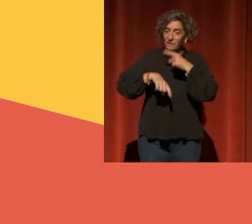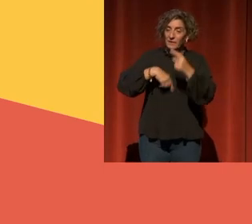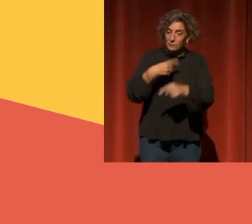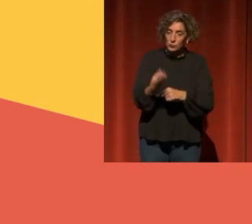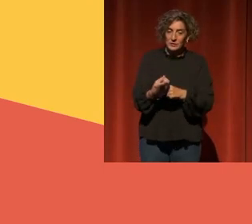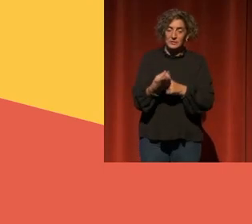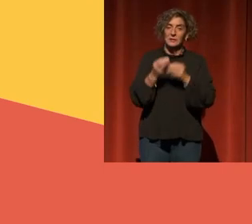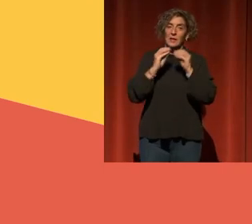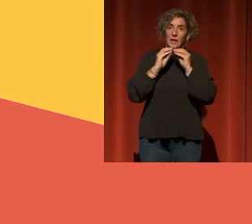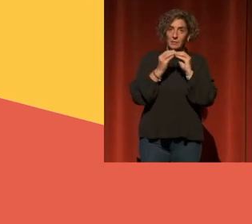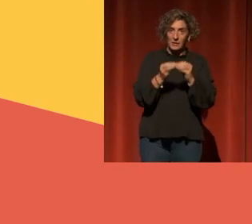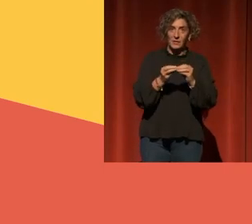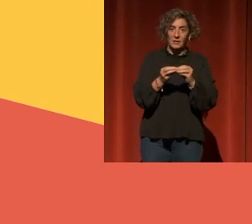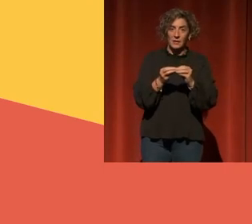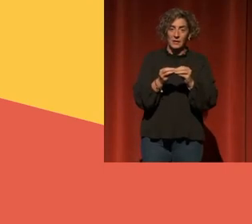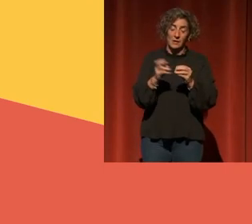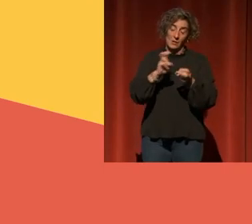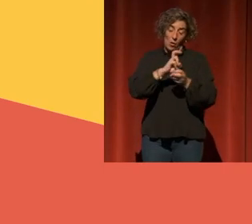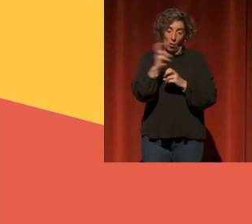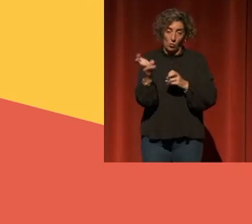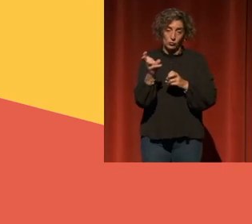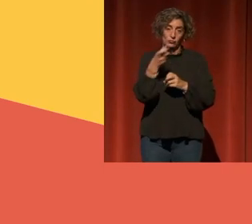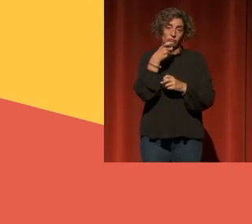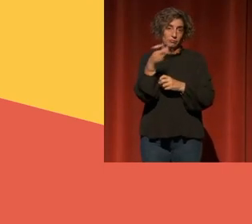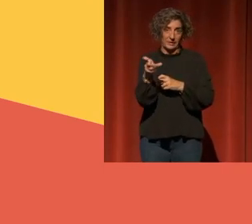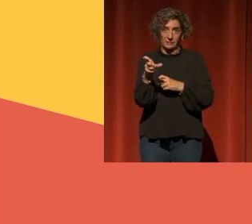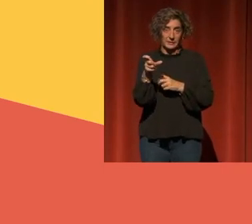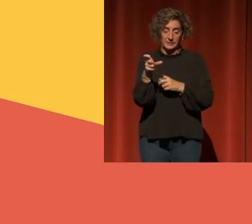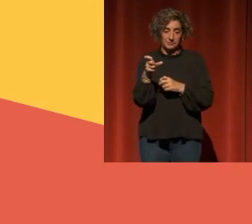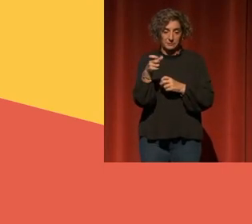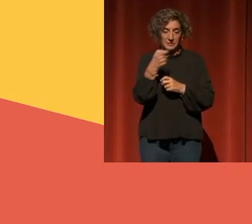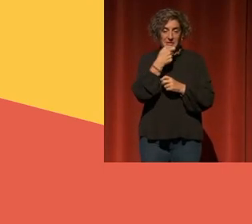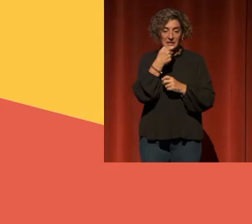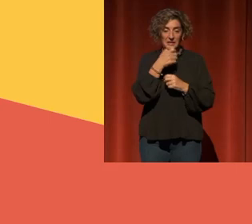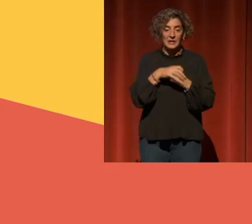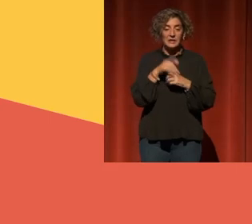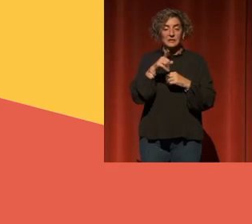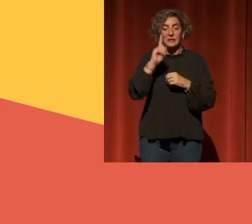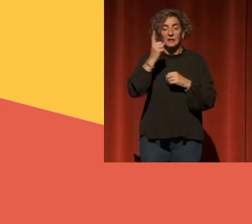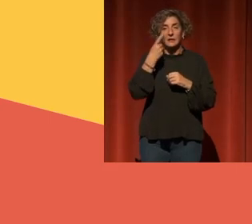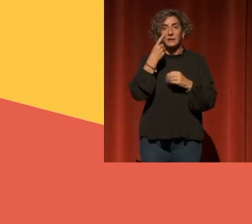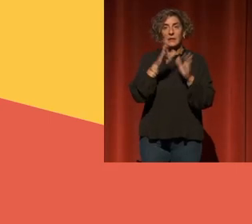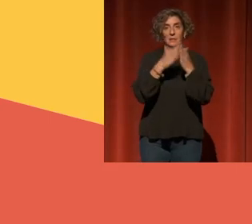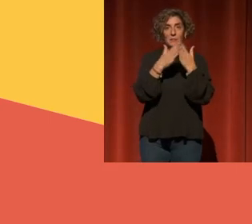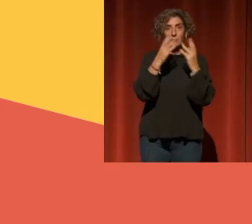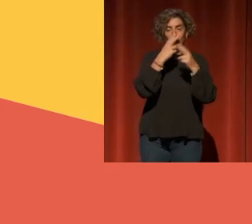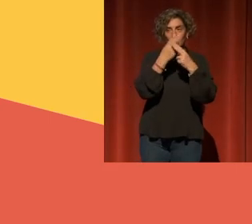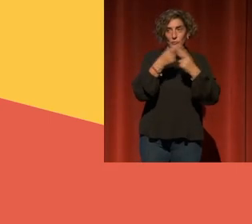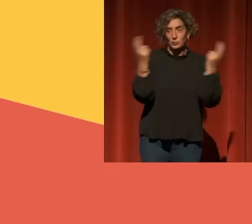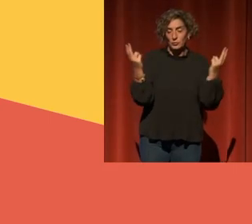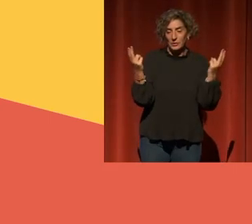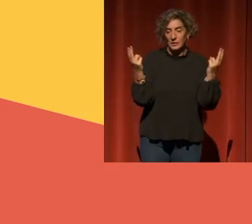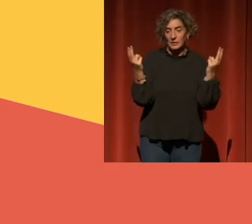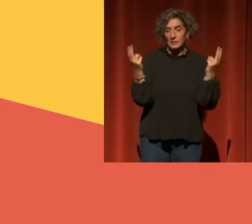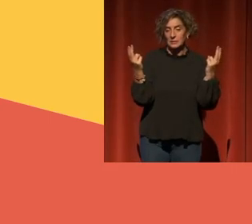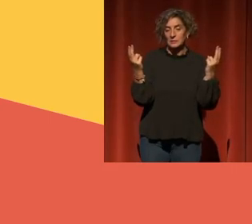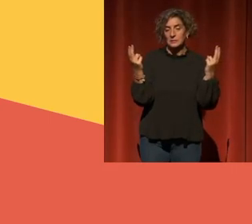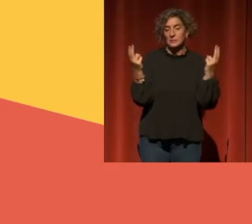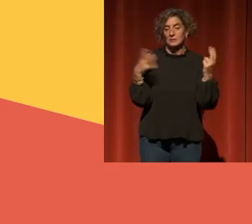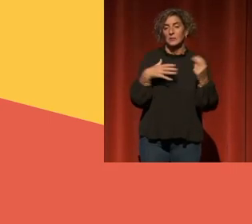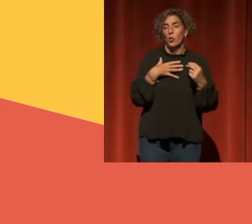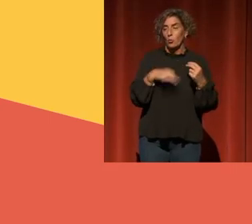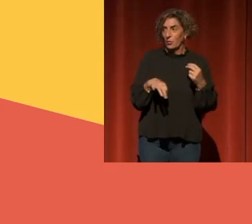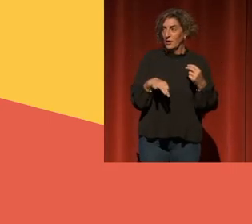libraries 2030 Ah bueno pues detectaron que las bibliotecas públicas eh podían ayudar en los